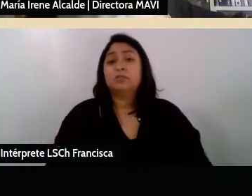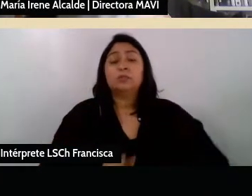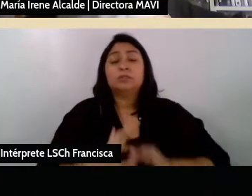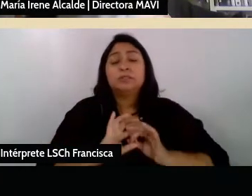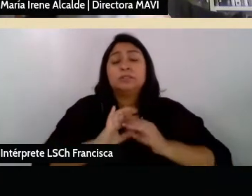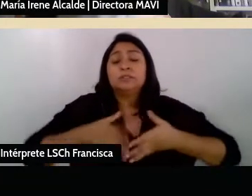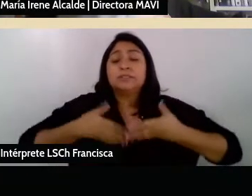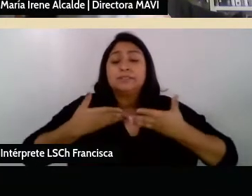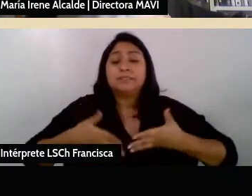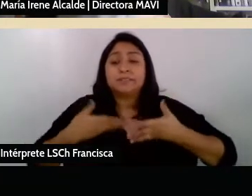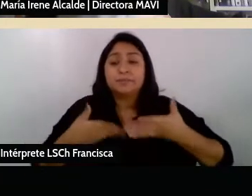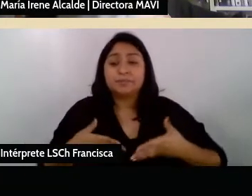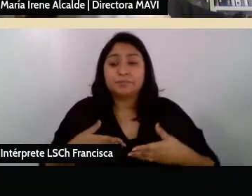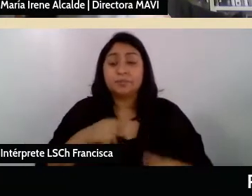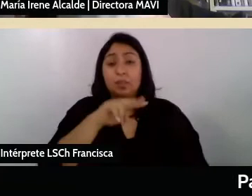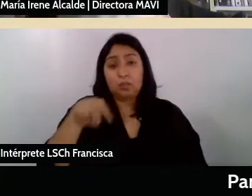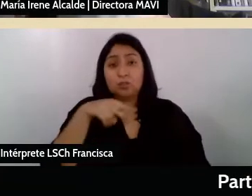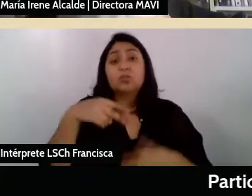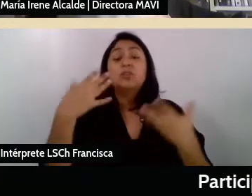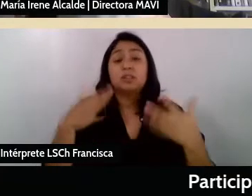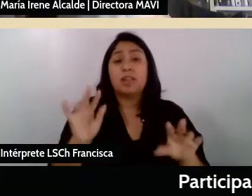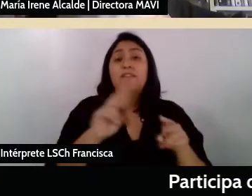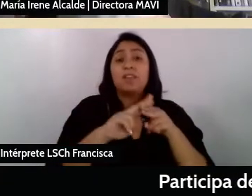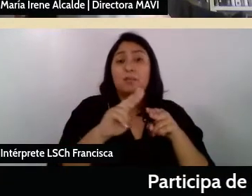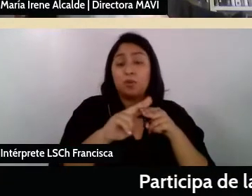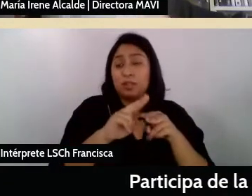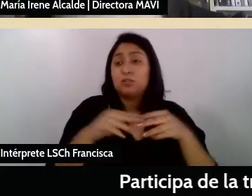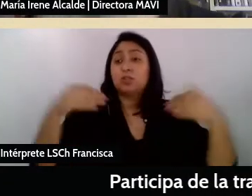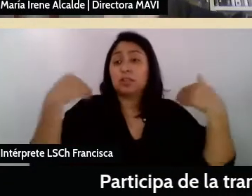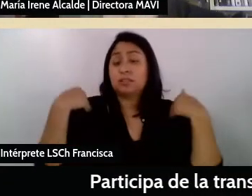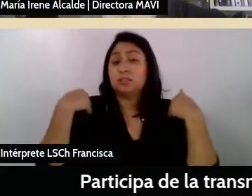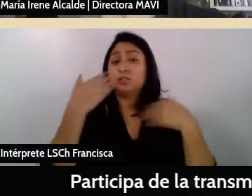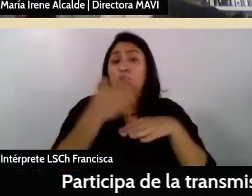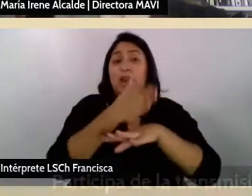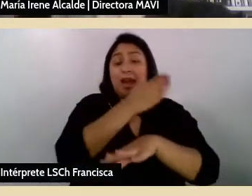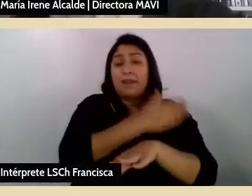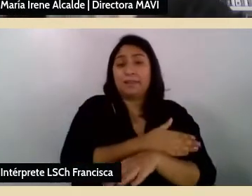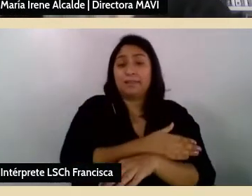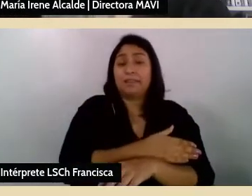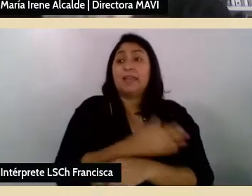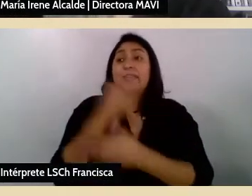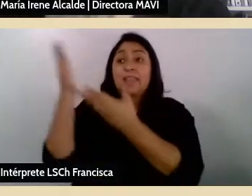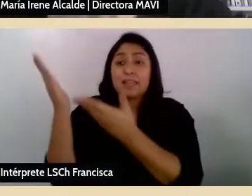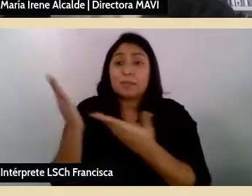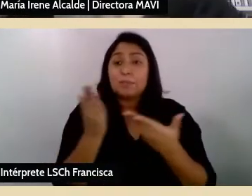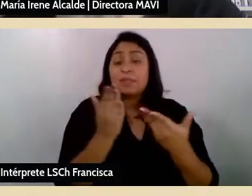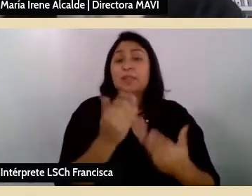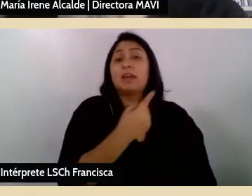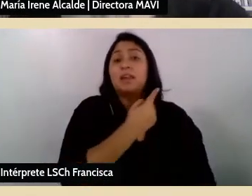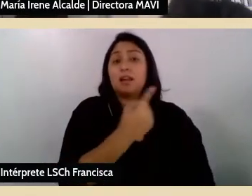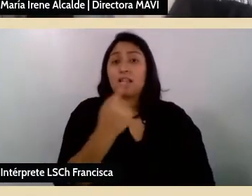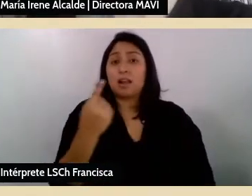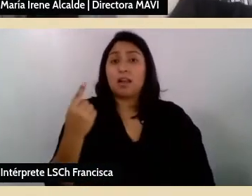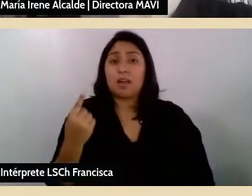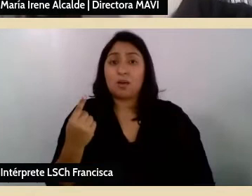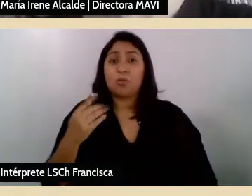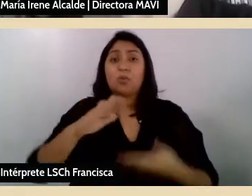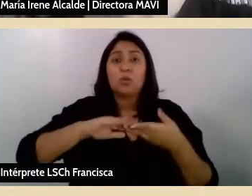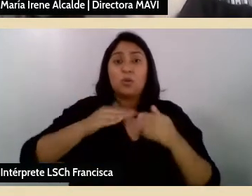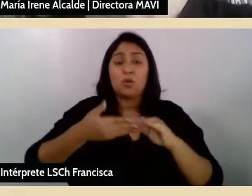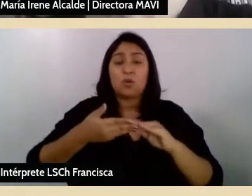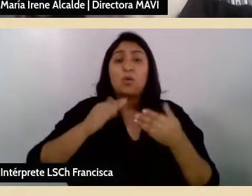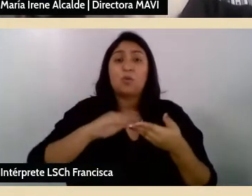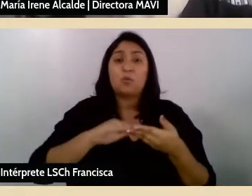nosotros ya nos habíamos hecho un ejercicio anterior de invitar a cada uno de la comunidad